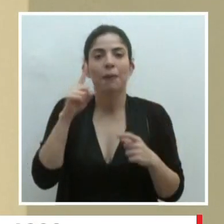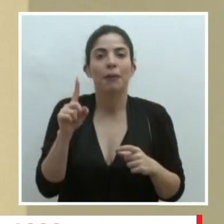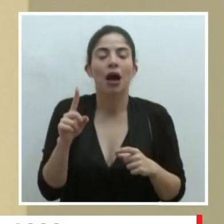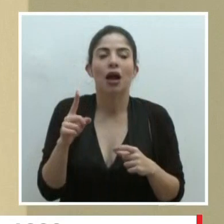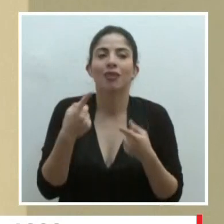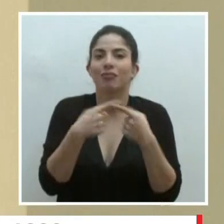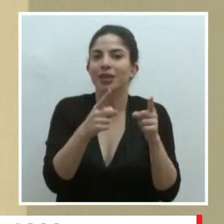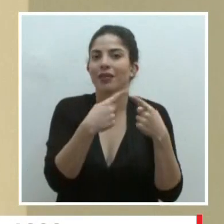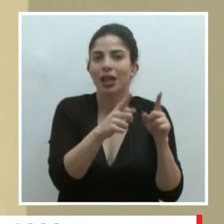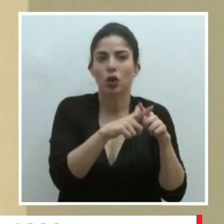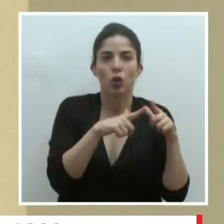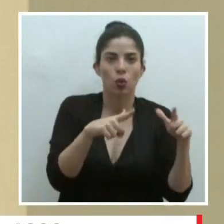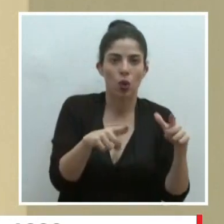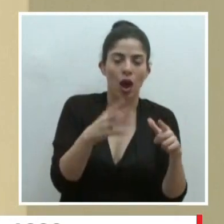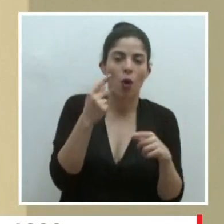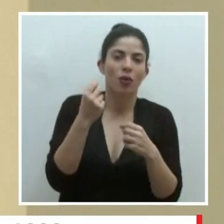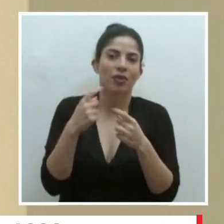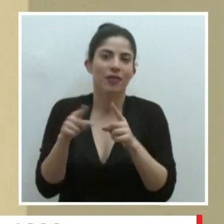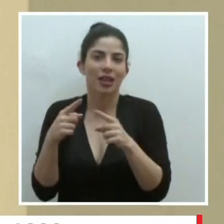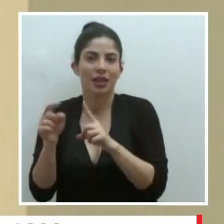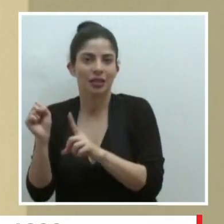diferentes lugares o escenarios.